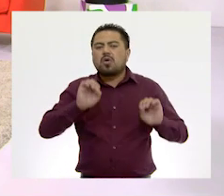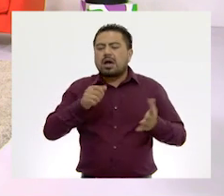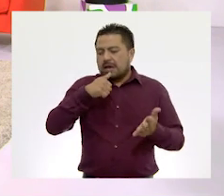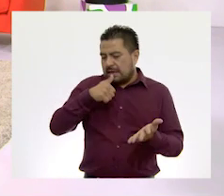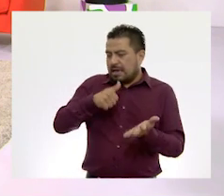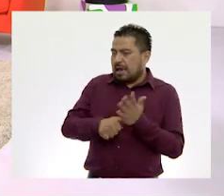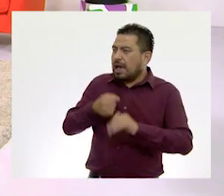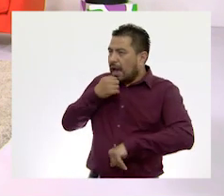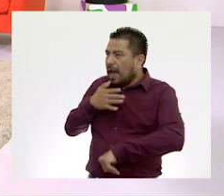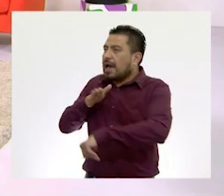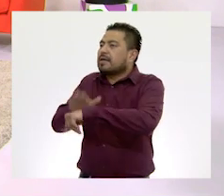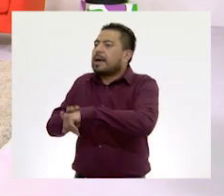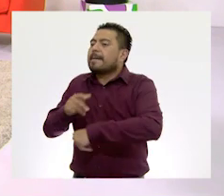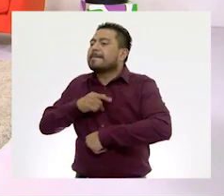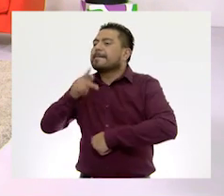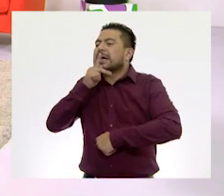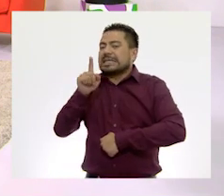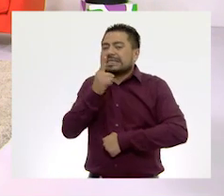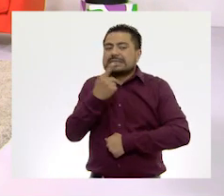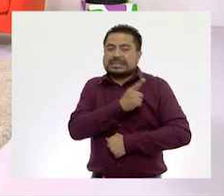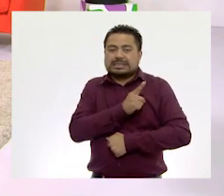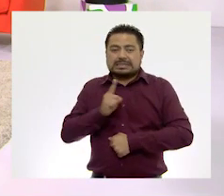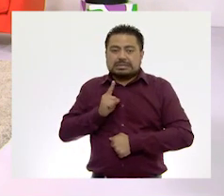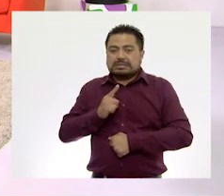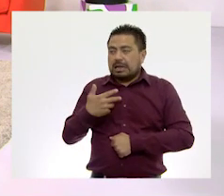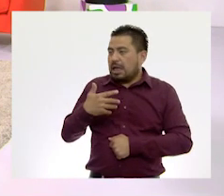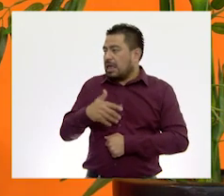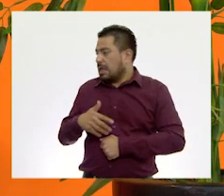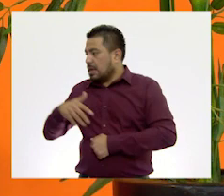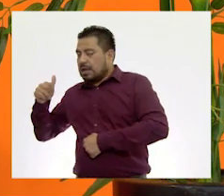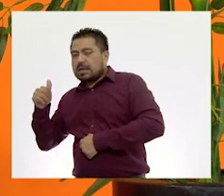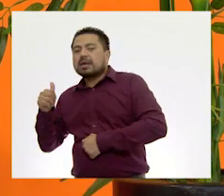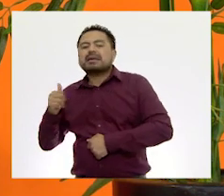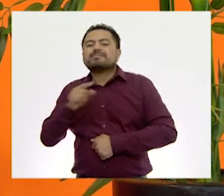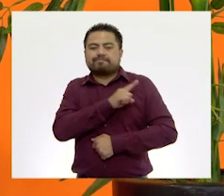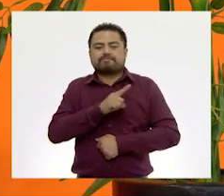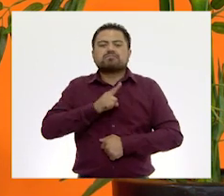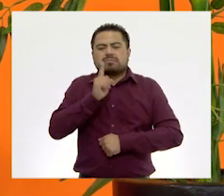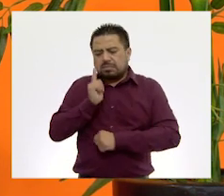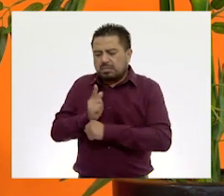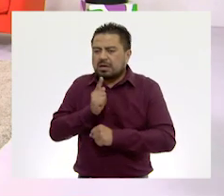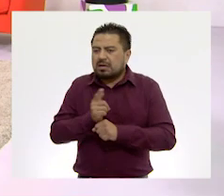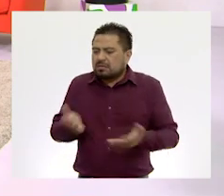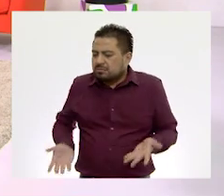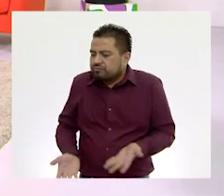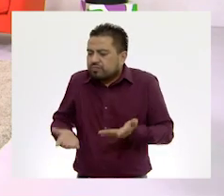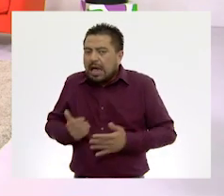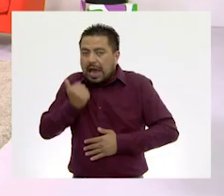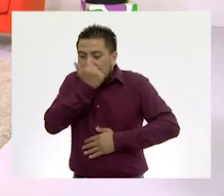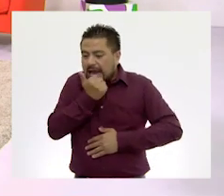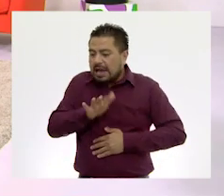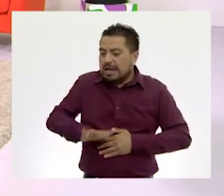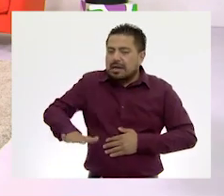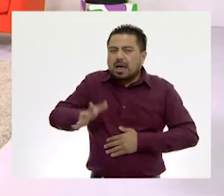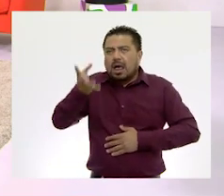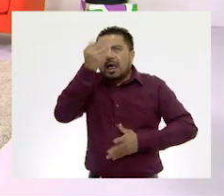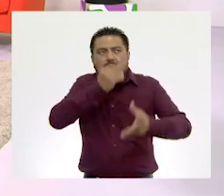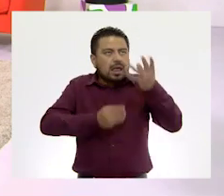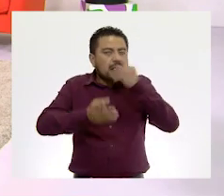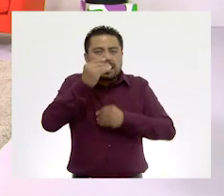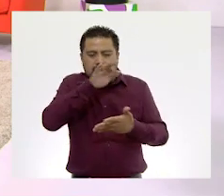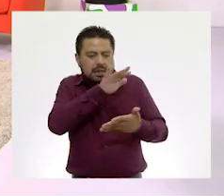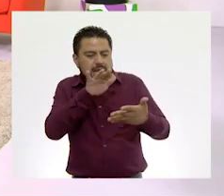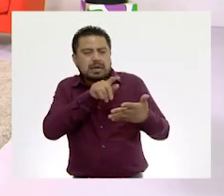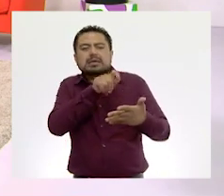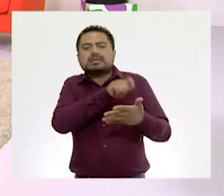para avisarle a mi papá que me tengo que ir, ¿no? Lo importante es encontrar situaciones que le motiven al alumno para que vaya aprendiendo a leer